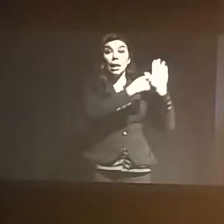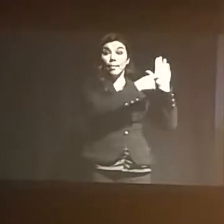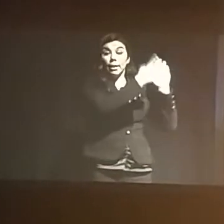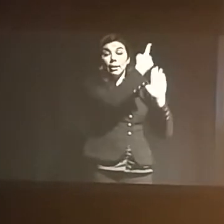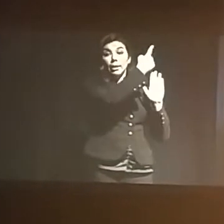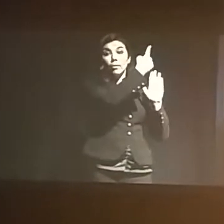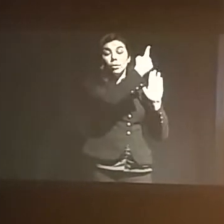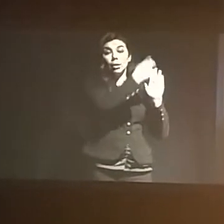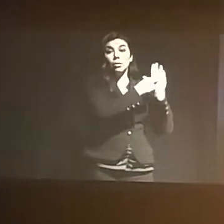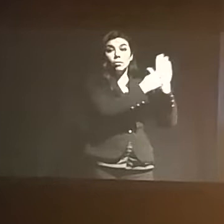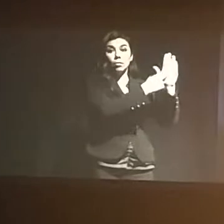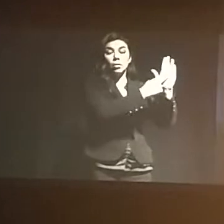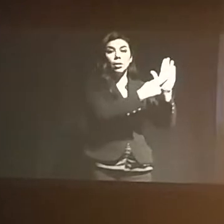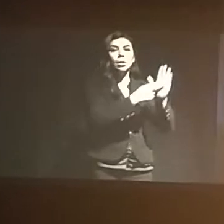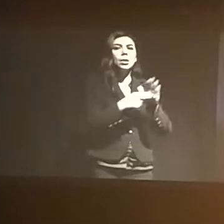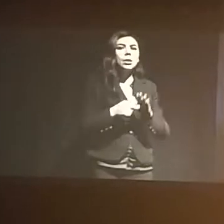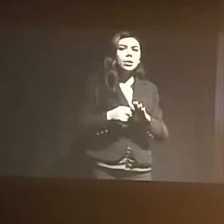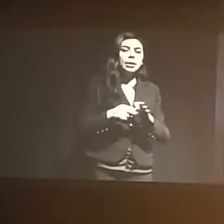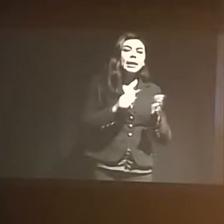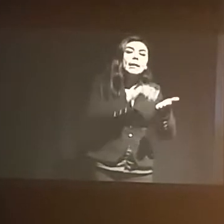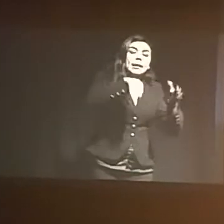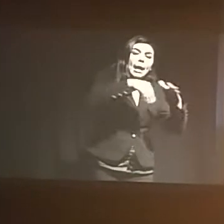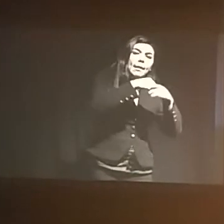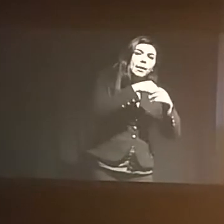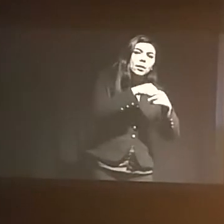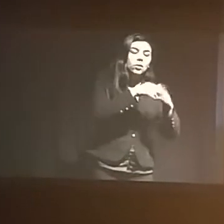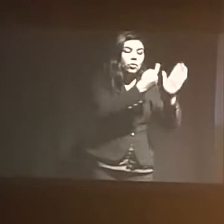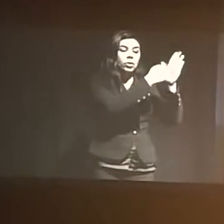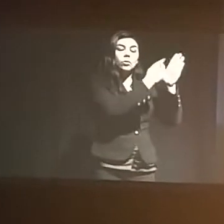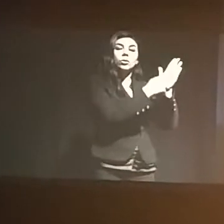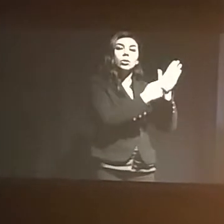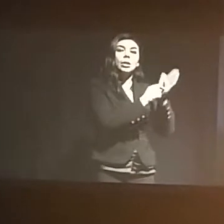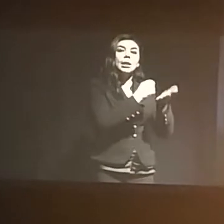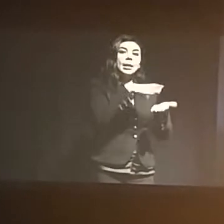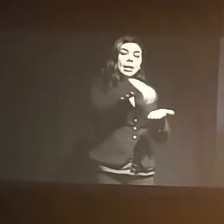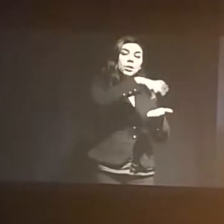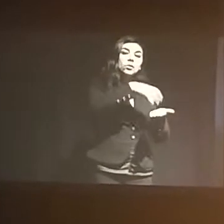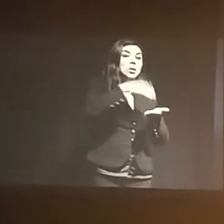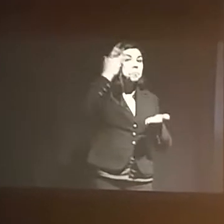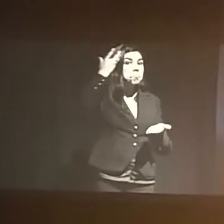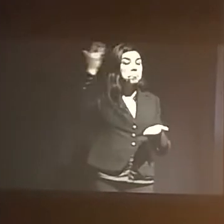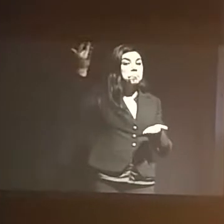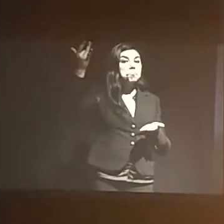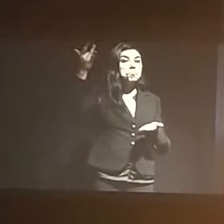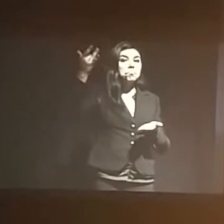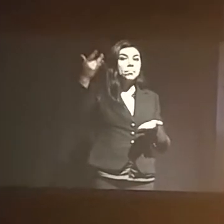están a continuación, que son intervenciones que están dentro de este listado de ciudades inteligentes,